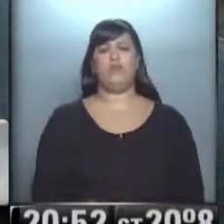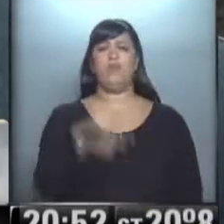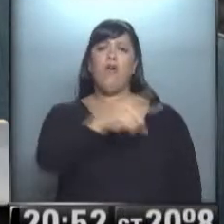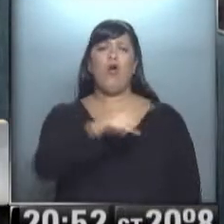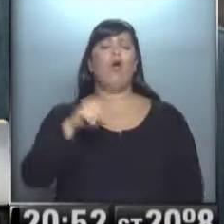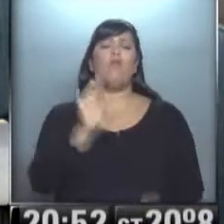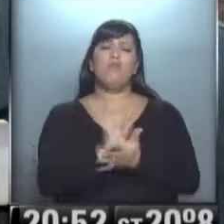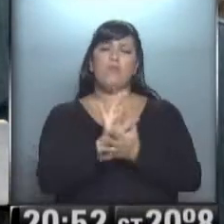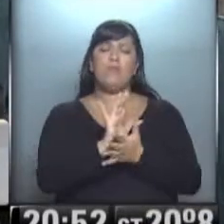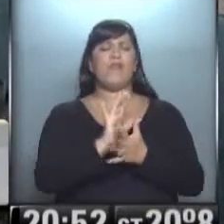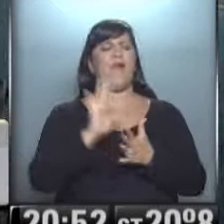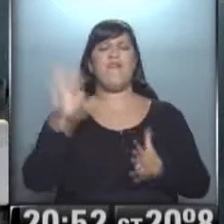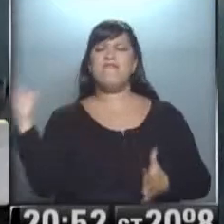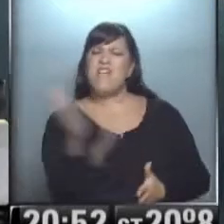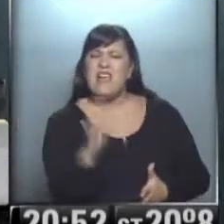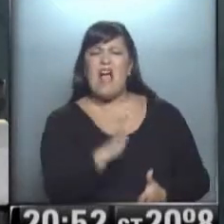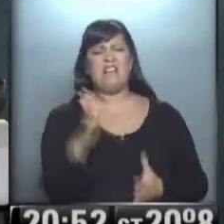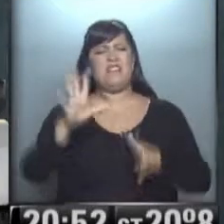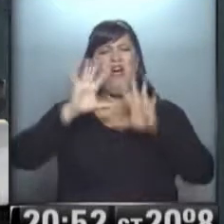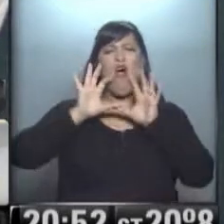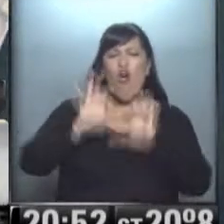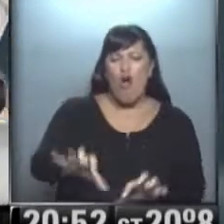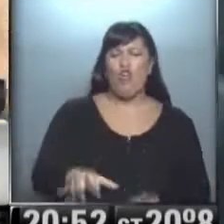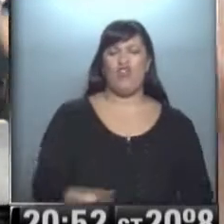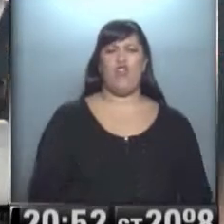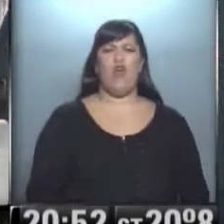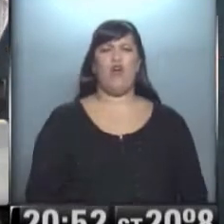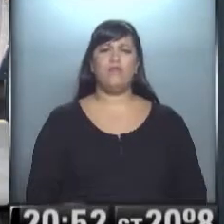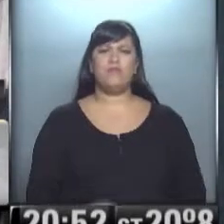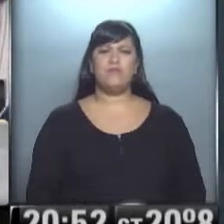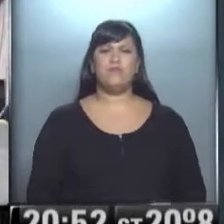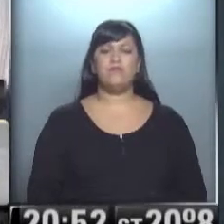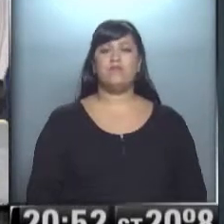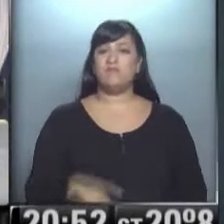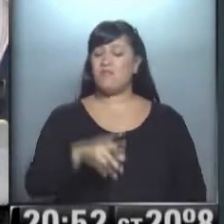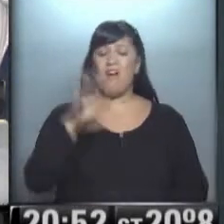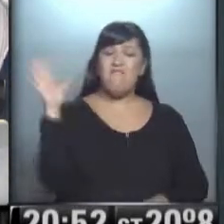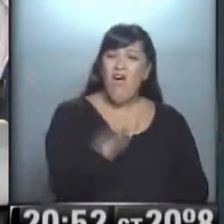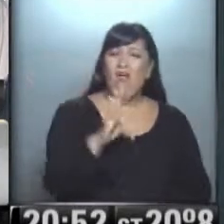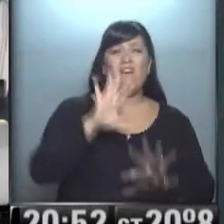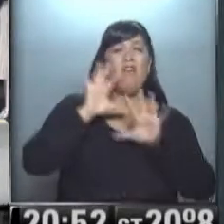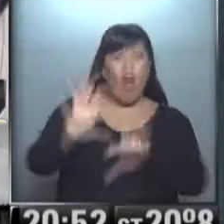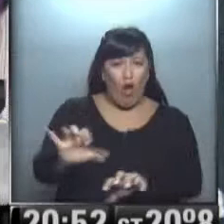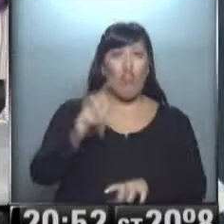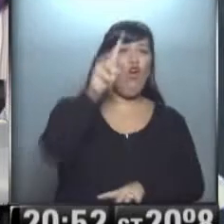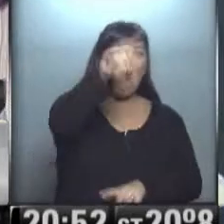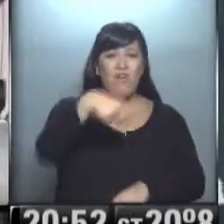venganza y el odio y la, ya como producto de ello, el